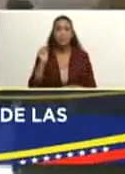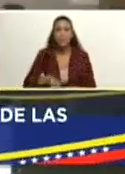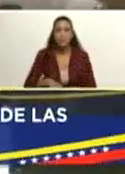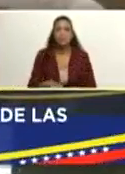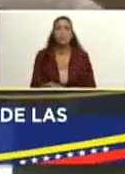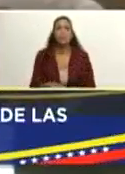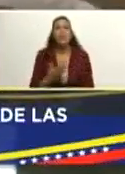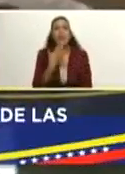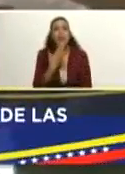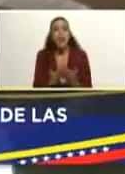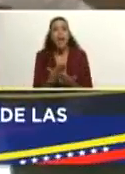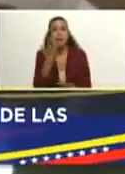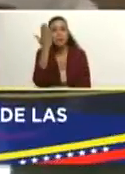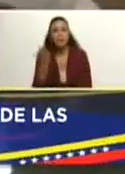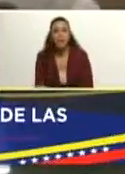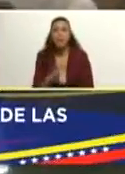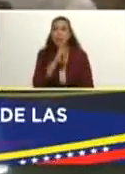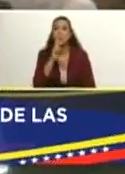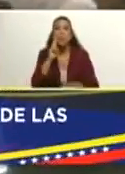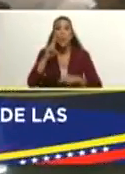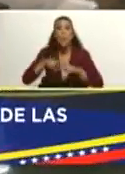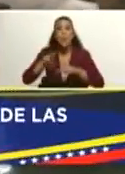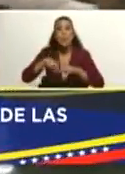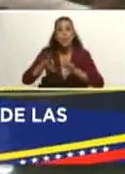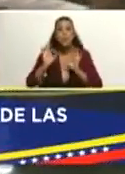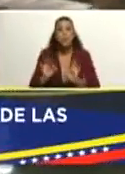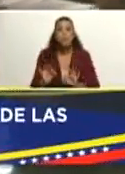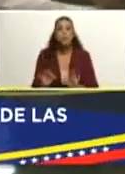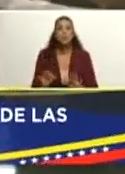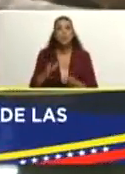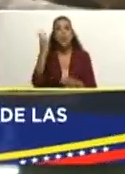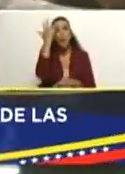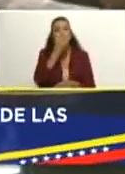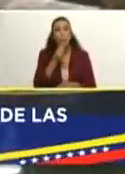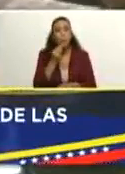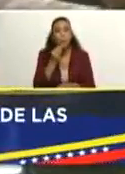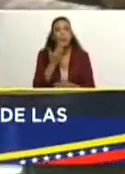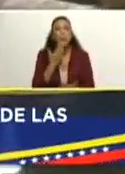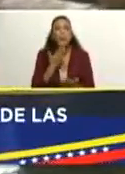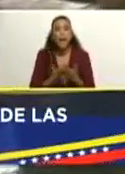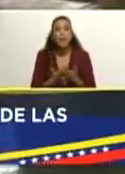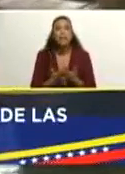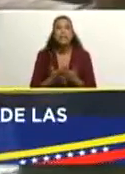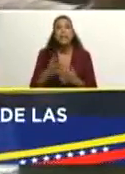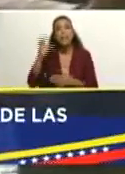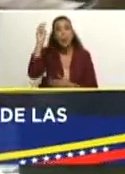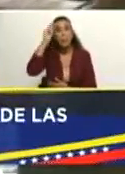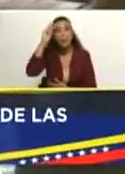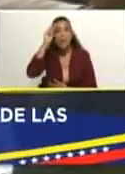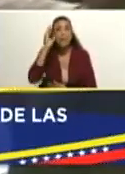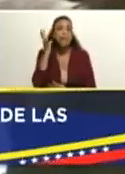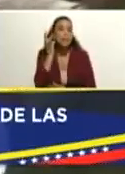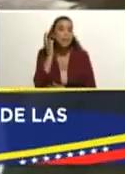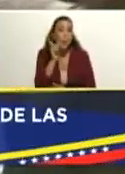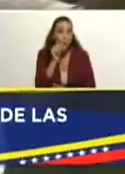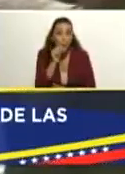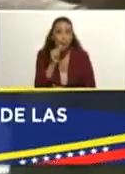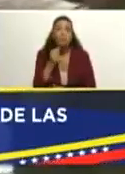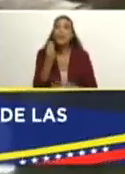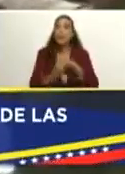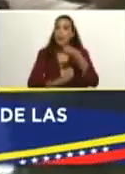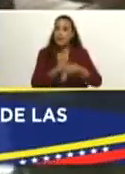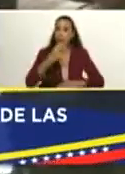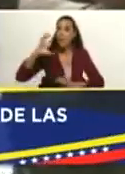bien, les doy las gracias. A nombre de los niños, niñas, de la juventud, a nombre de los maestros, maestras, porque estamos